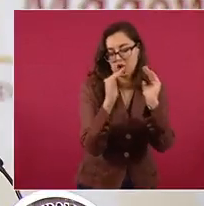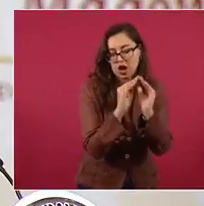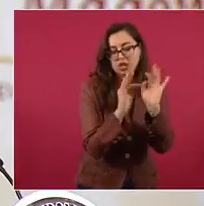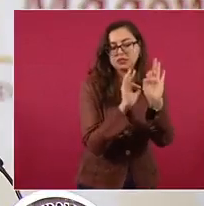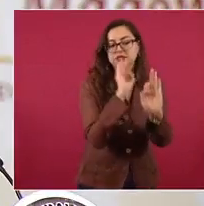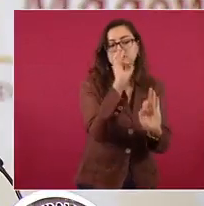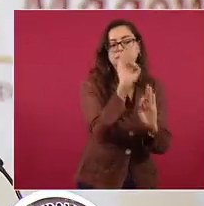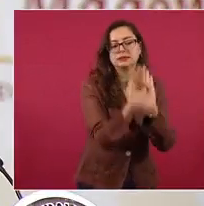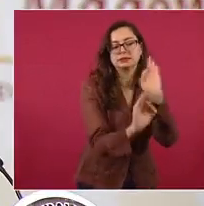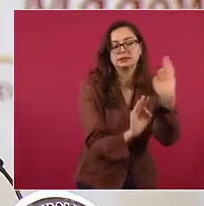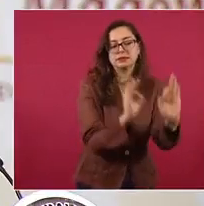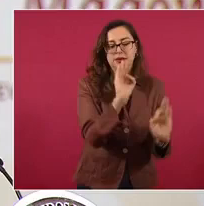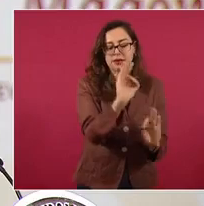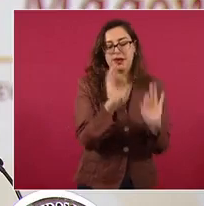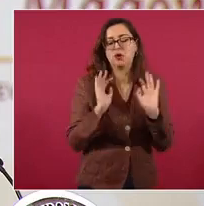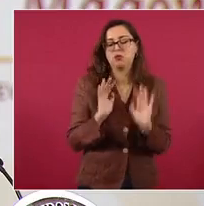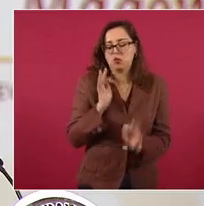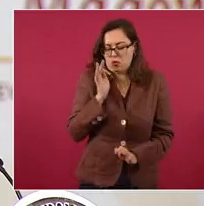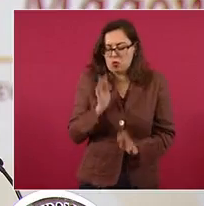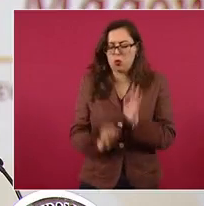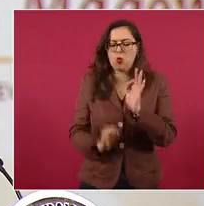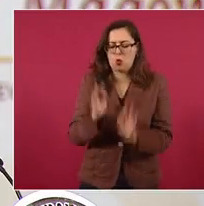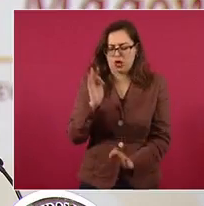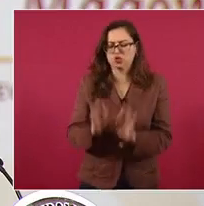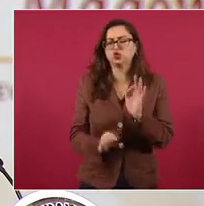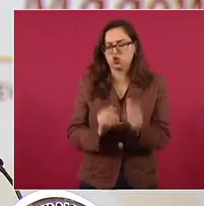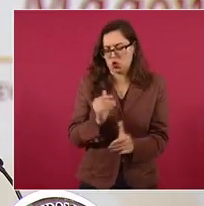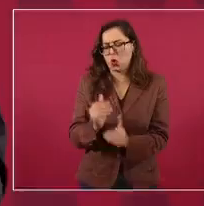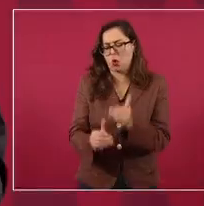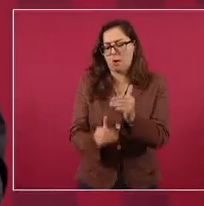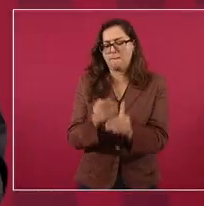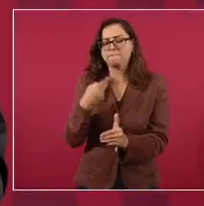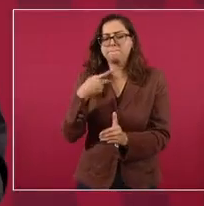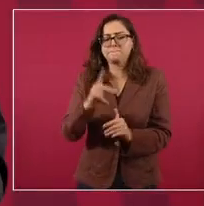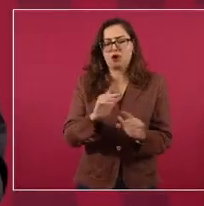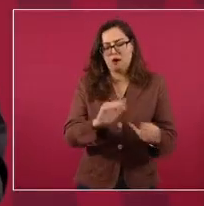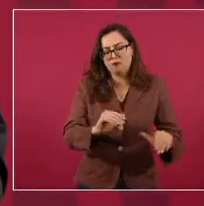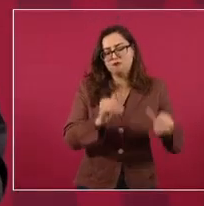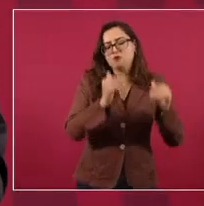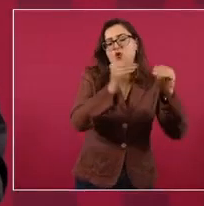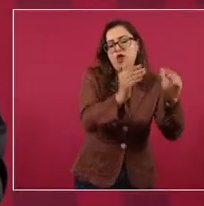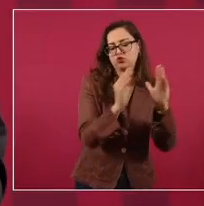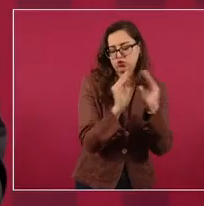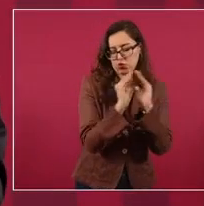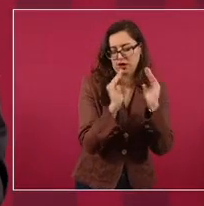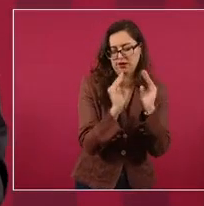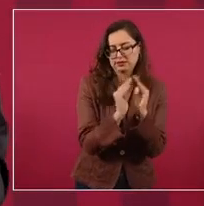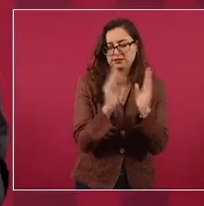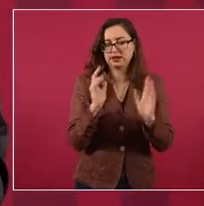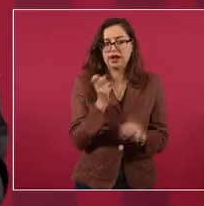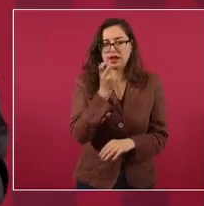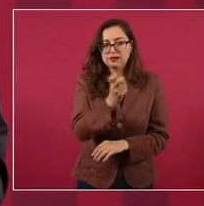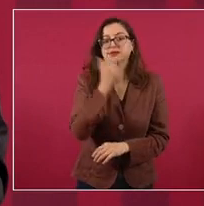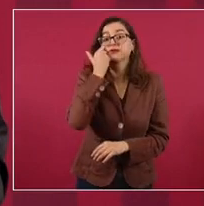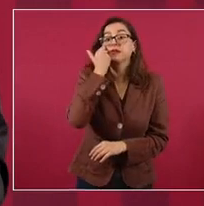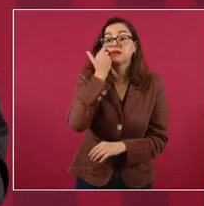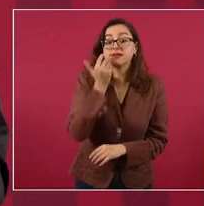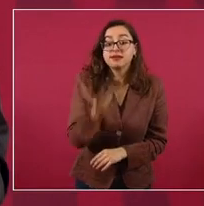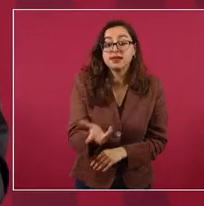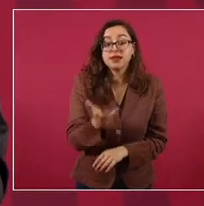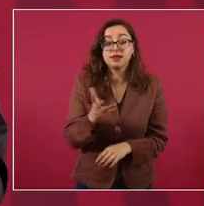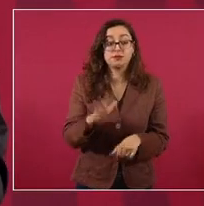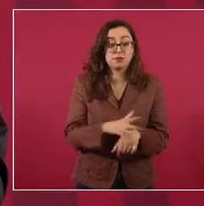delitos de cuello blanco que causan enormes daños al fisco. Y en la Ley de Seguridad Nacional también se